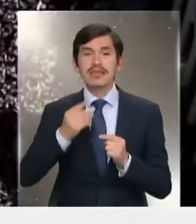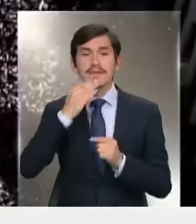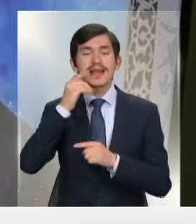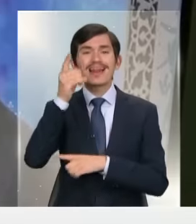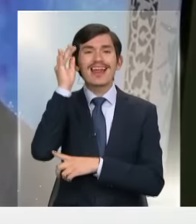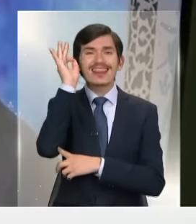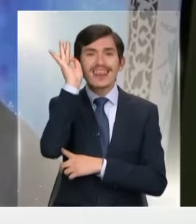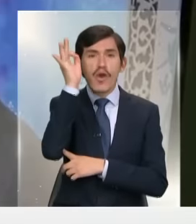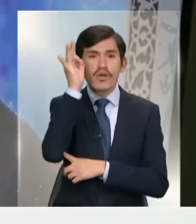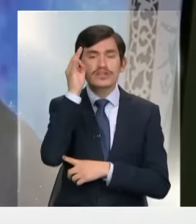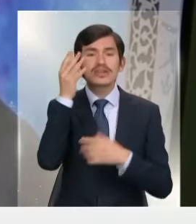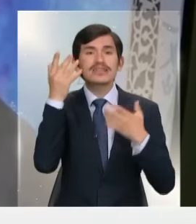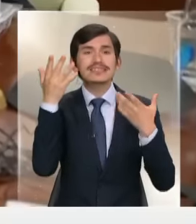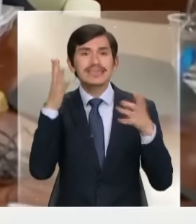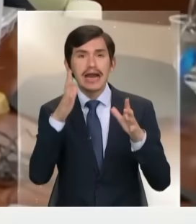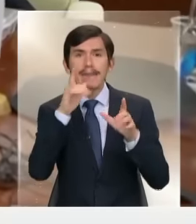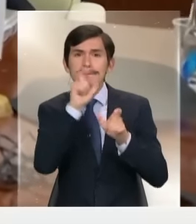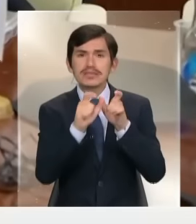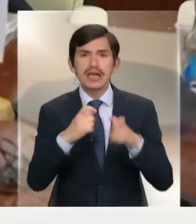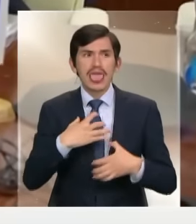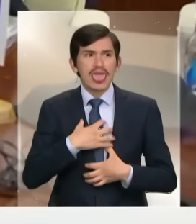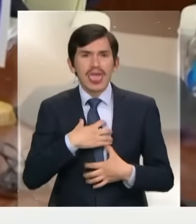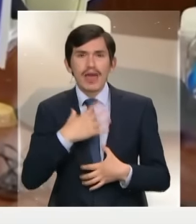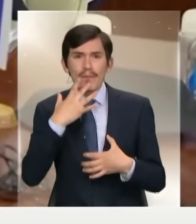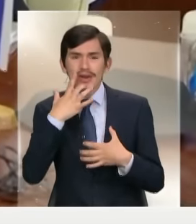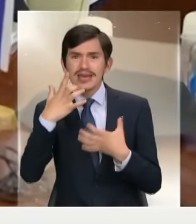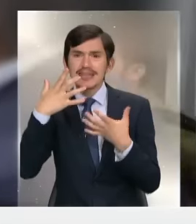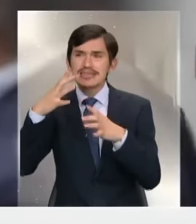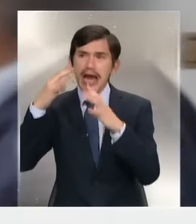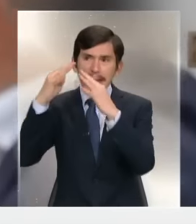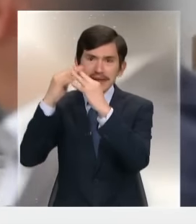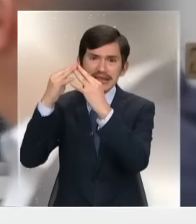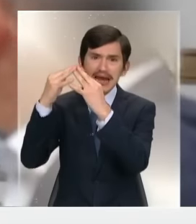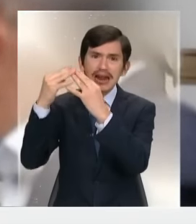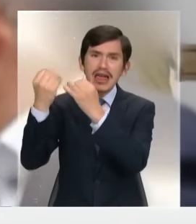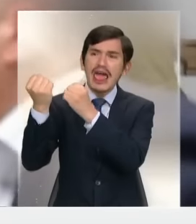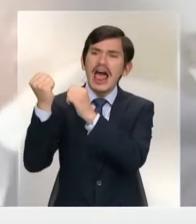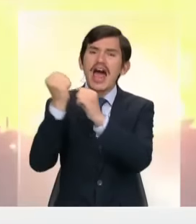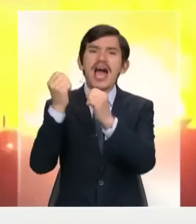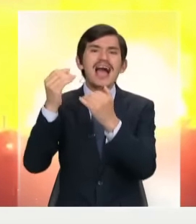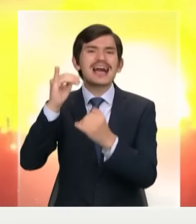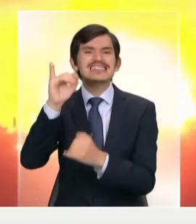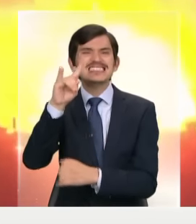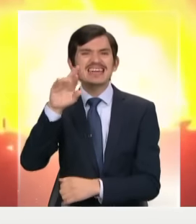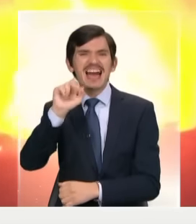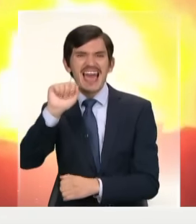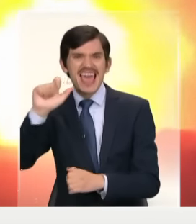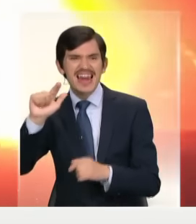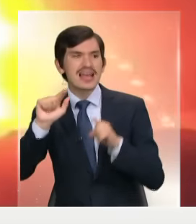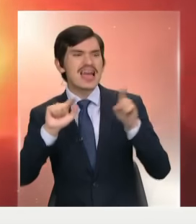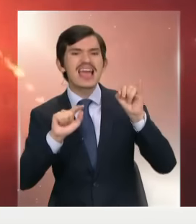que pronunció mientras aumenta la incertidumbre por la represalia militar que le dará Israel a Irán.